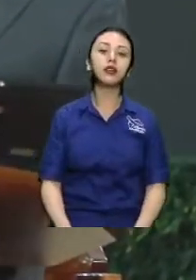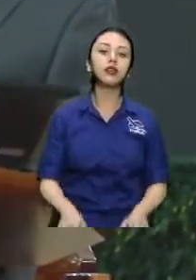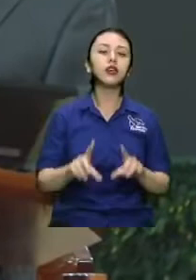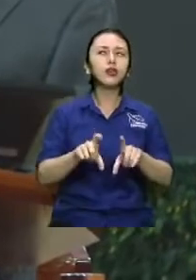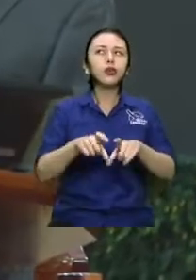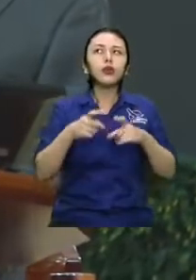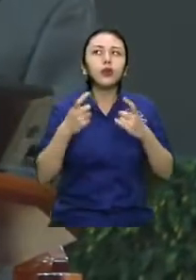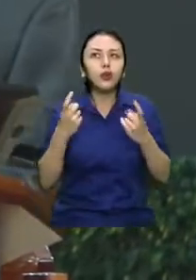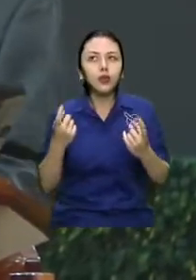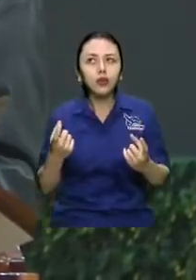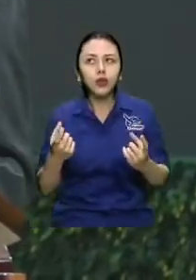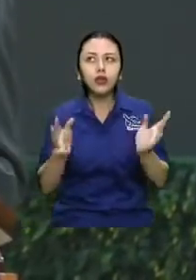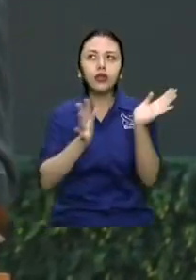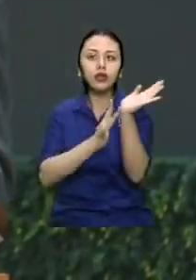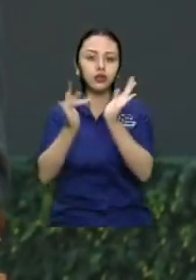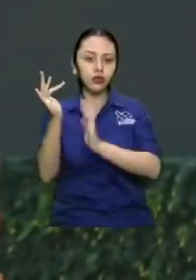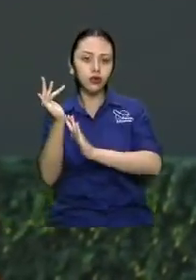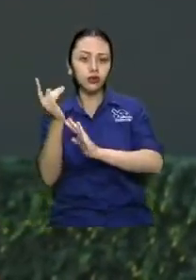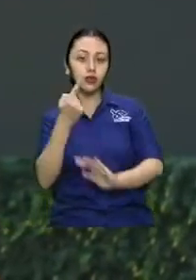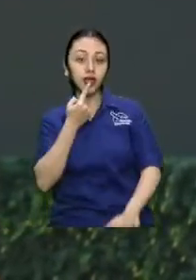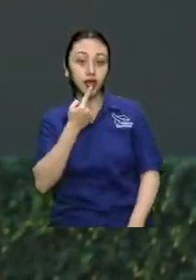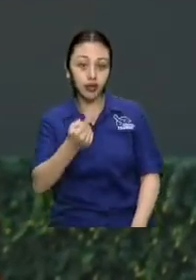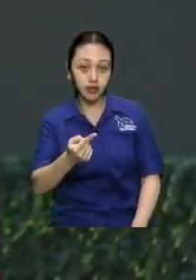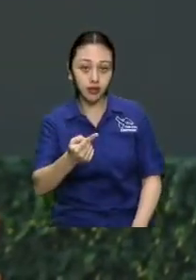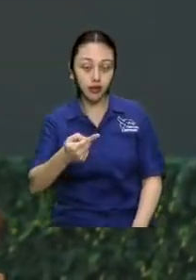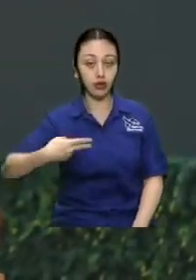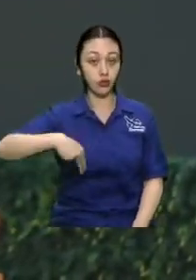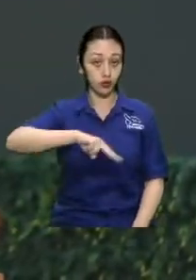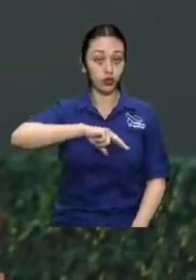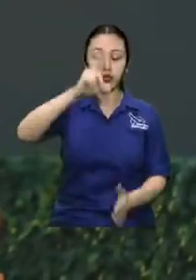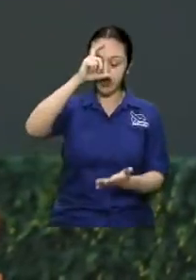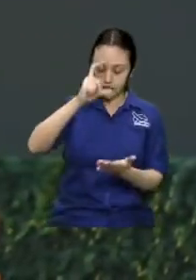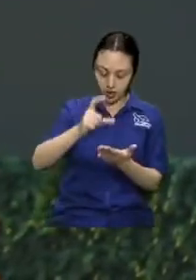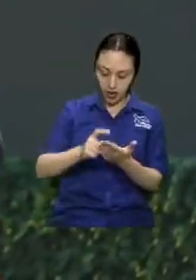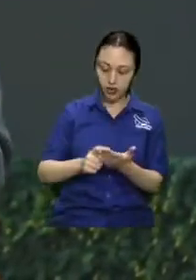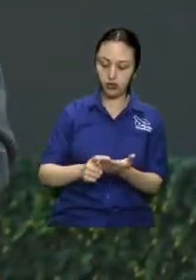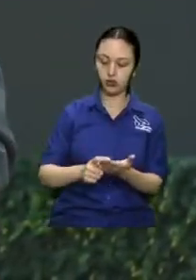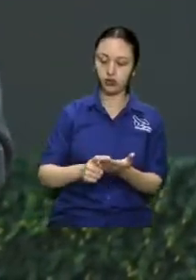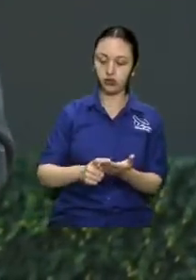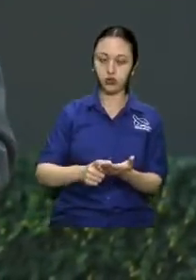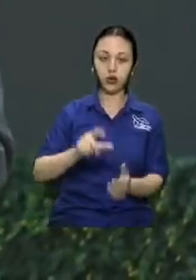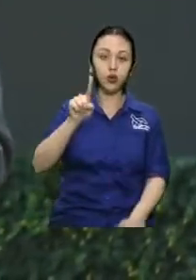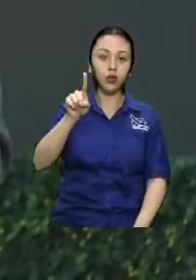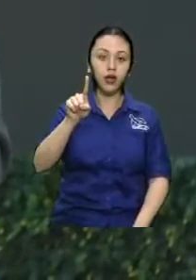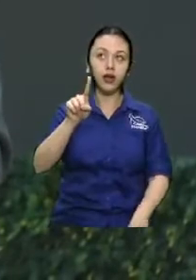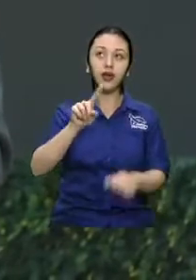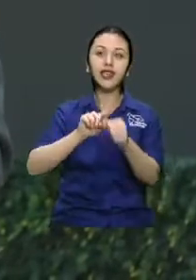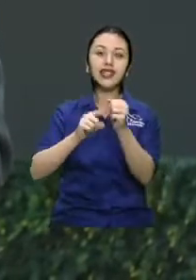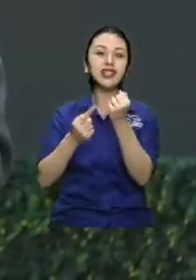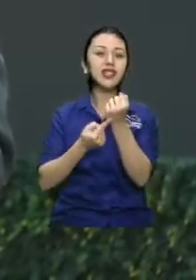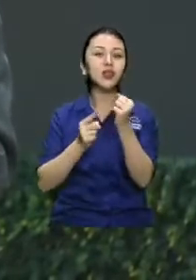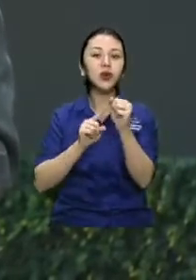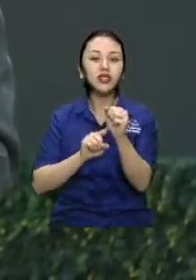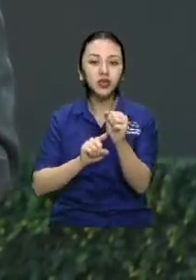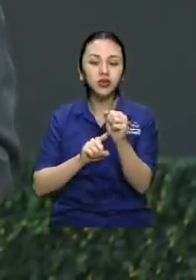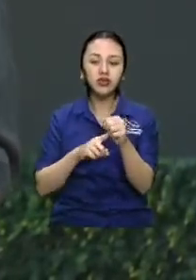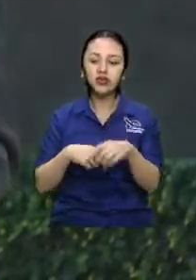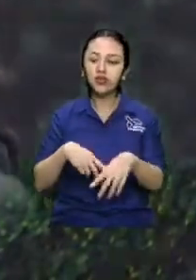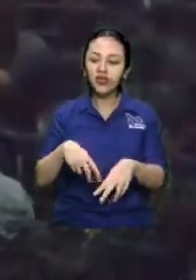como que cuando el Señor dice que creamos, es una circunstancia difícil,